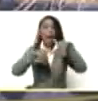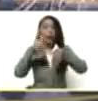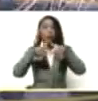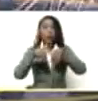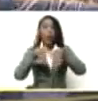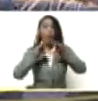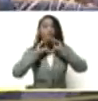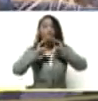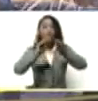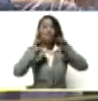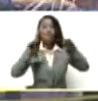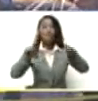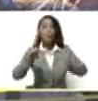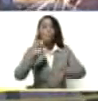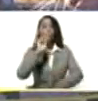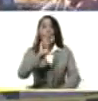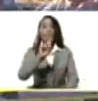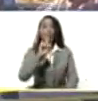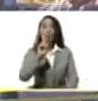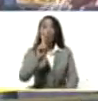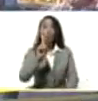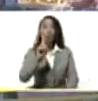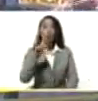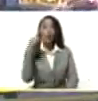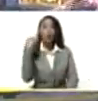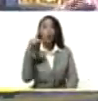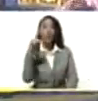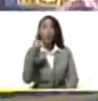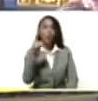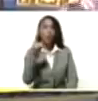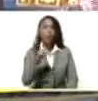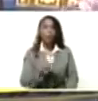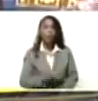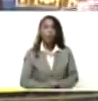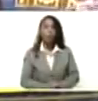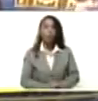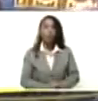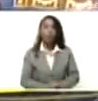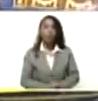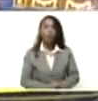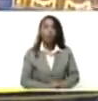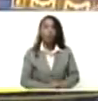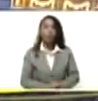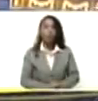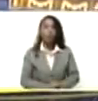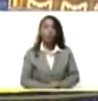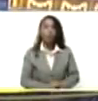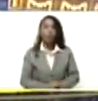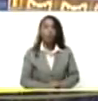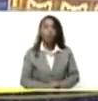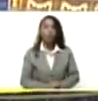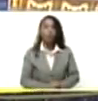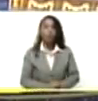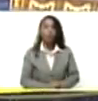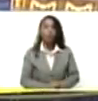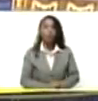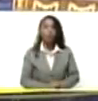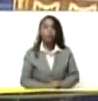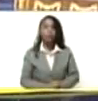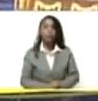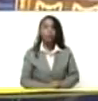de la economía real que ha reaccionado para bien luego de la recuperación de la estabilidad política